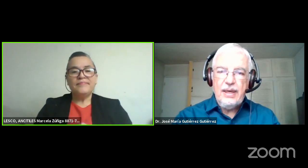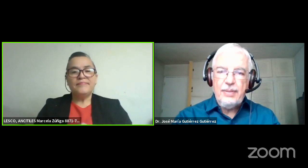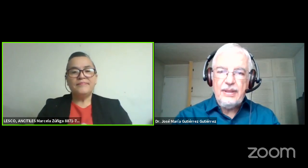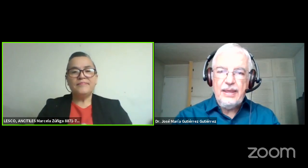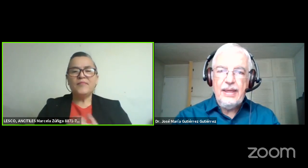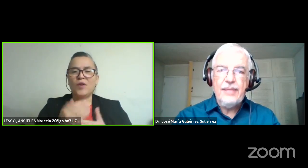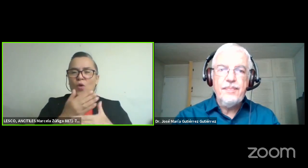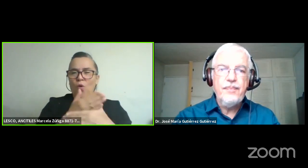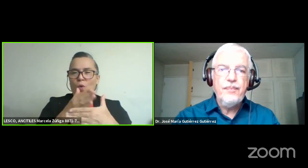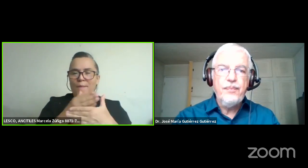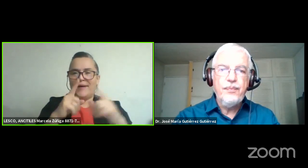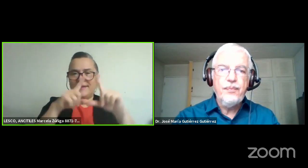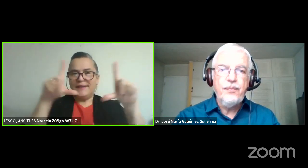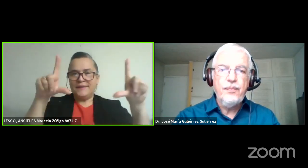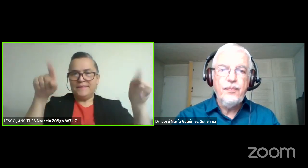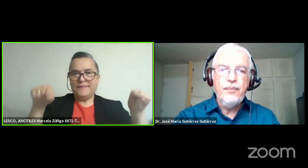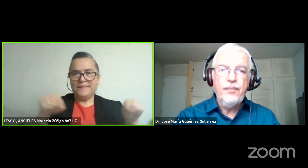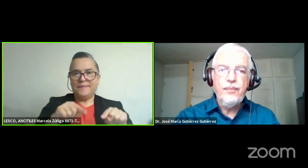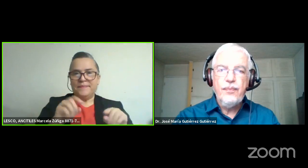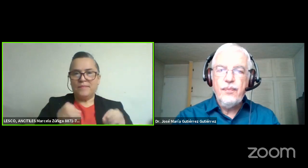compartir la pantalla